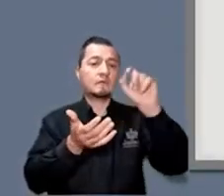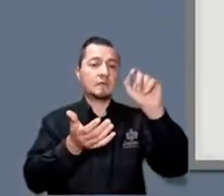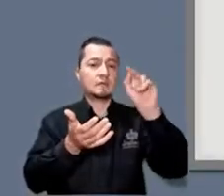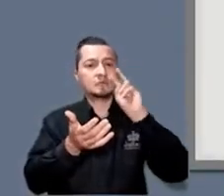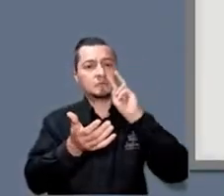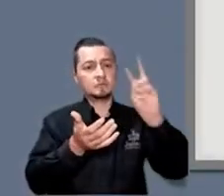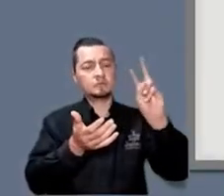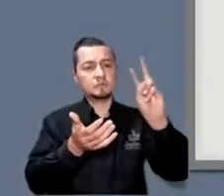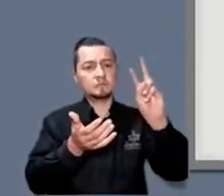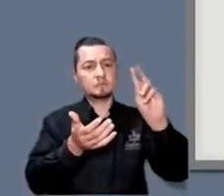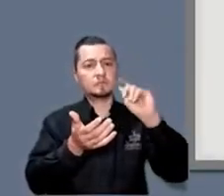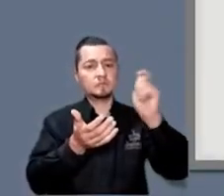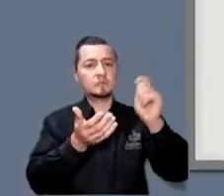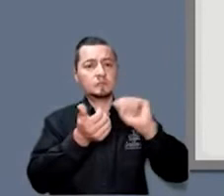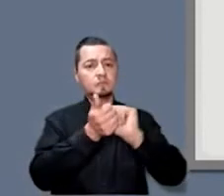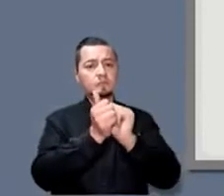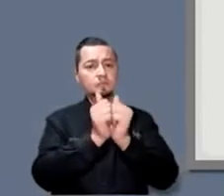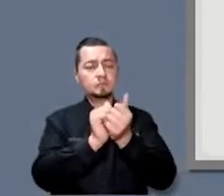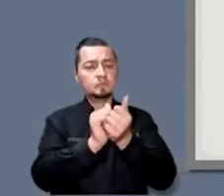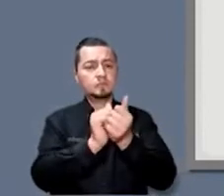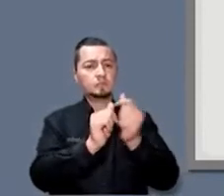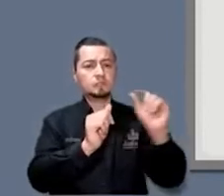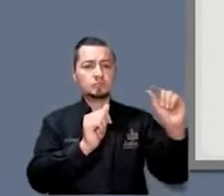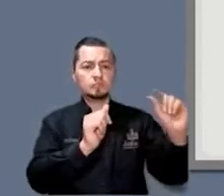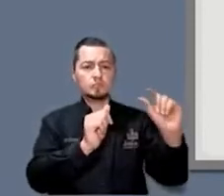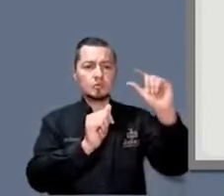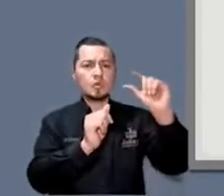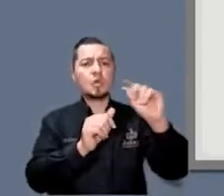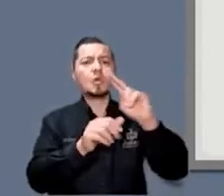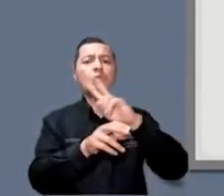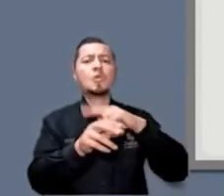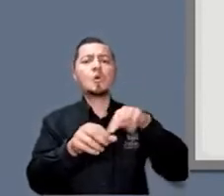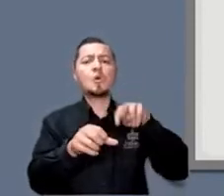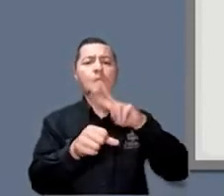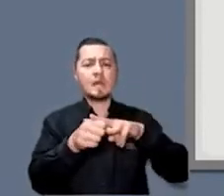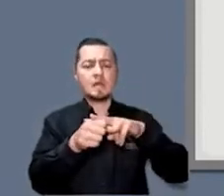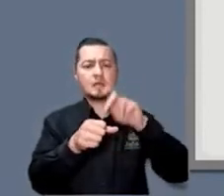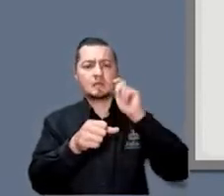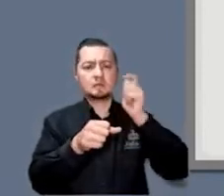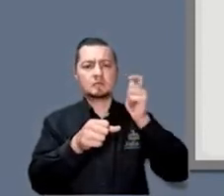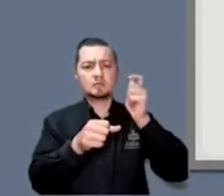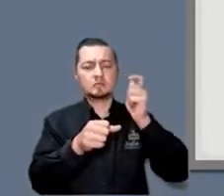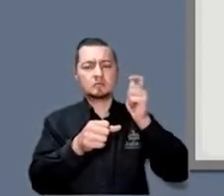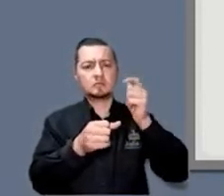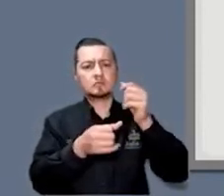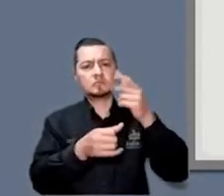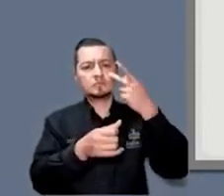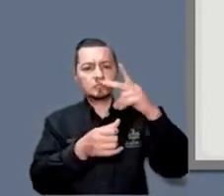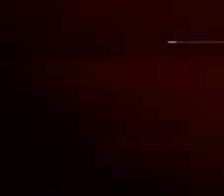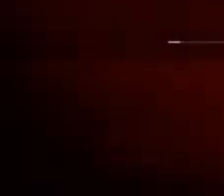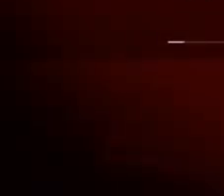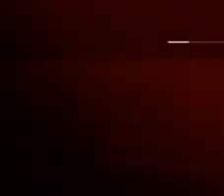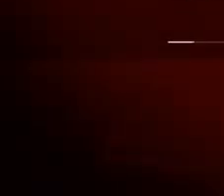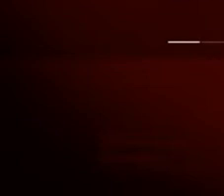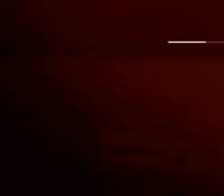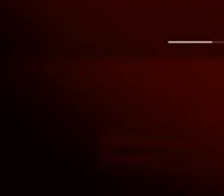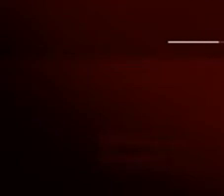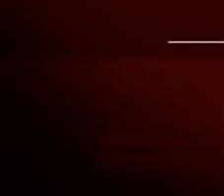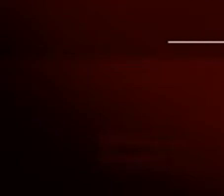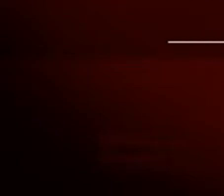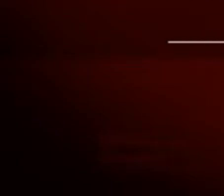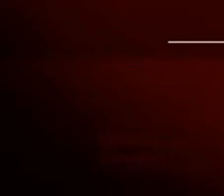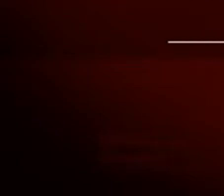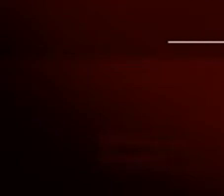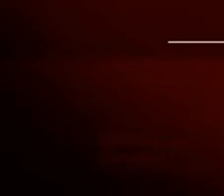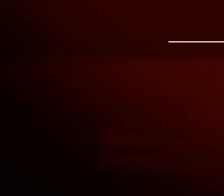177 millones de pesos recibidos este año a 17 mil 136 millones de pesos para el siguiente de aprobarse el presupuesto